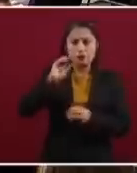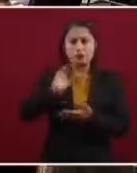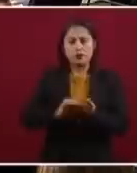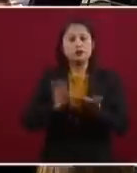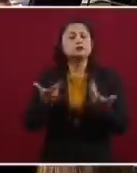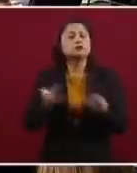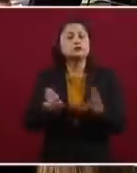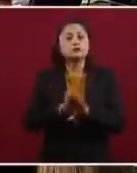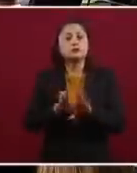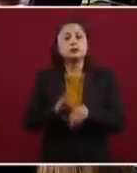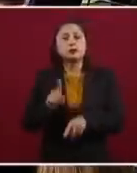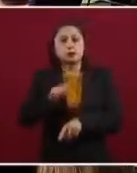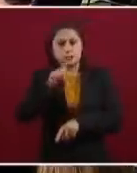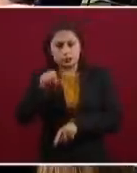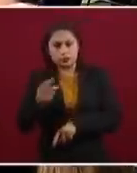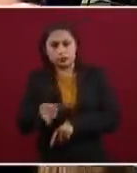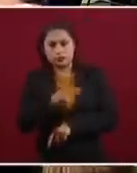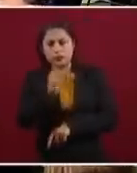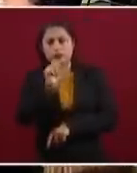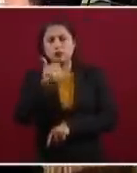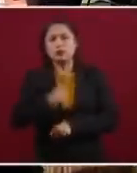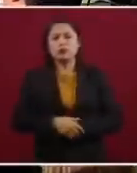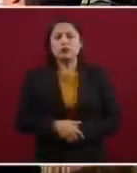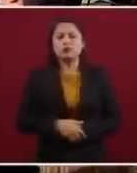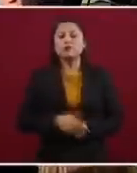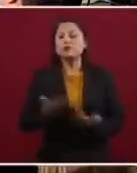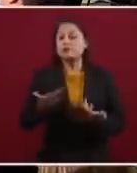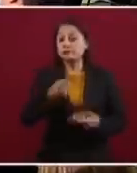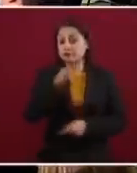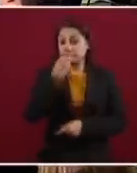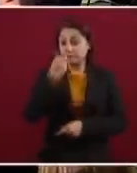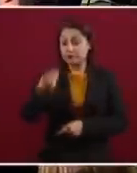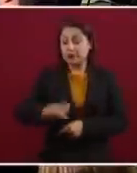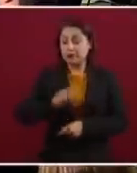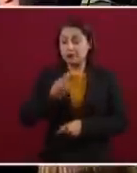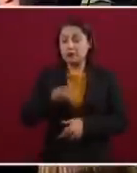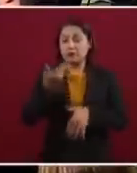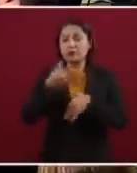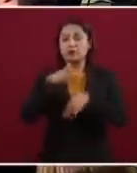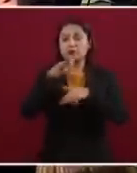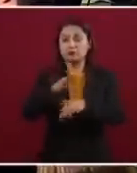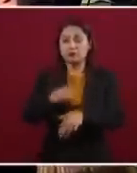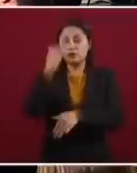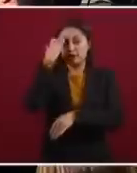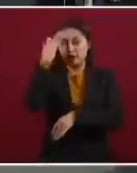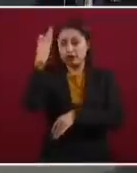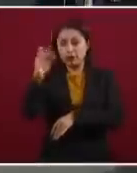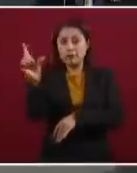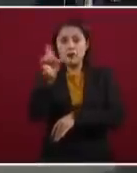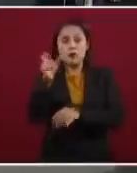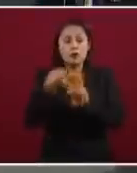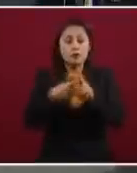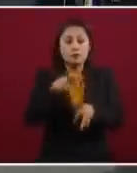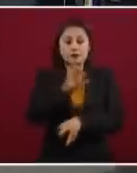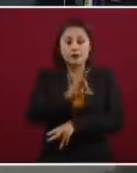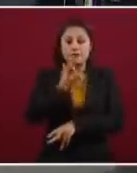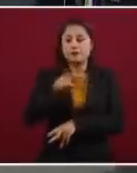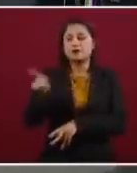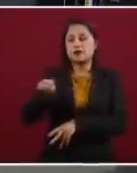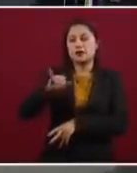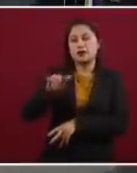bueno acerca de los tiempos ya jesús les informa las